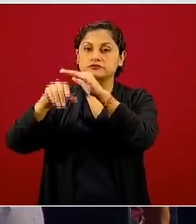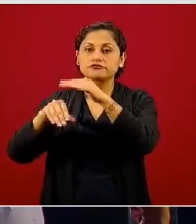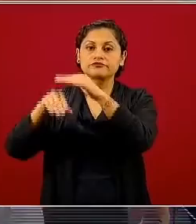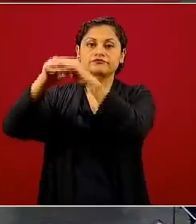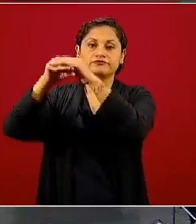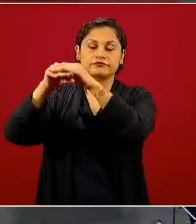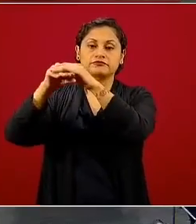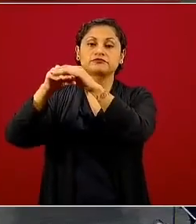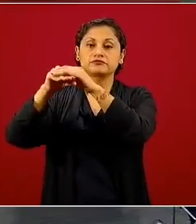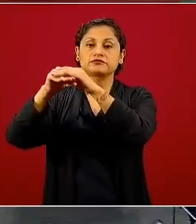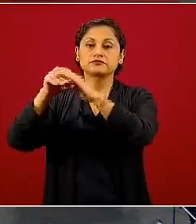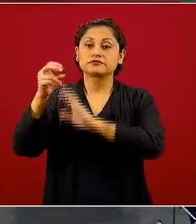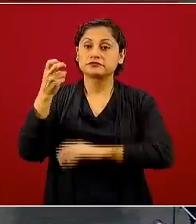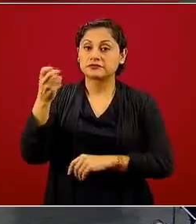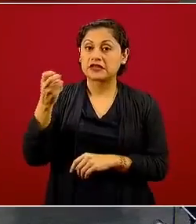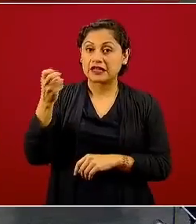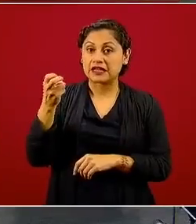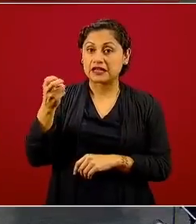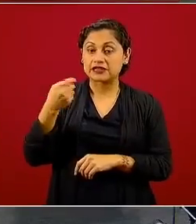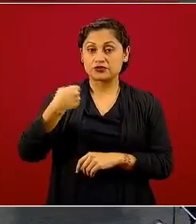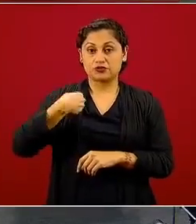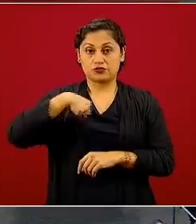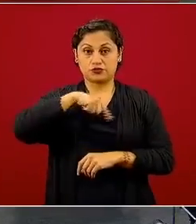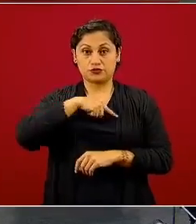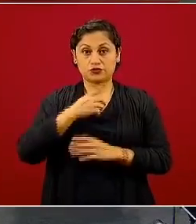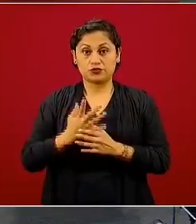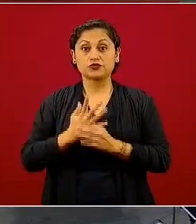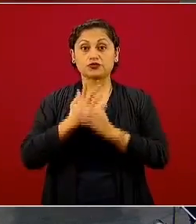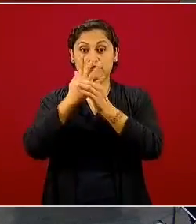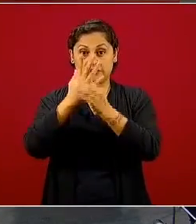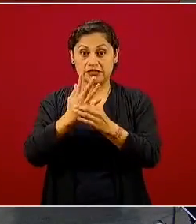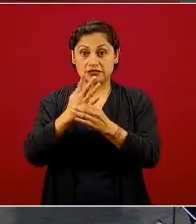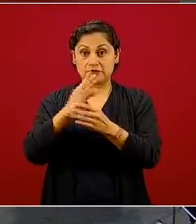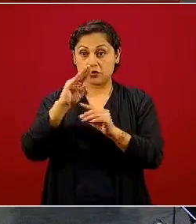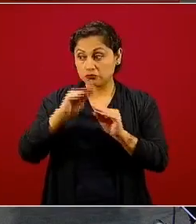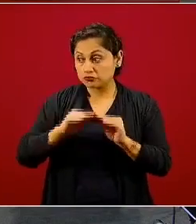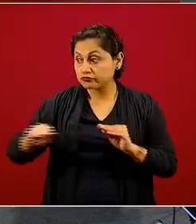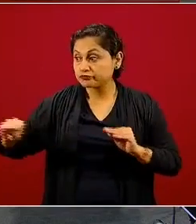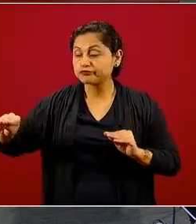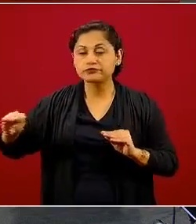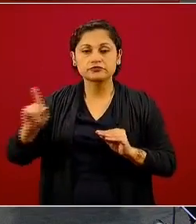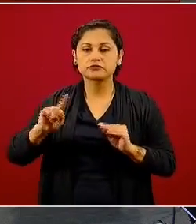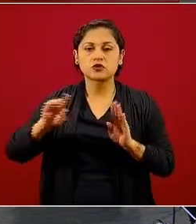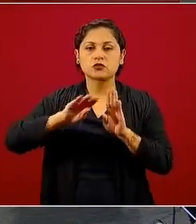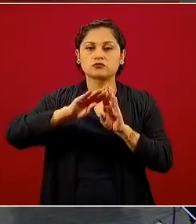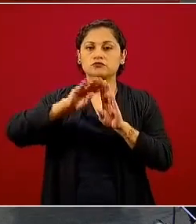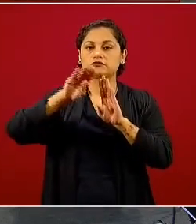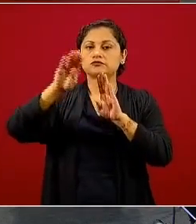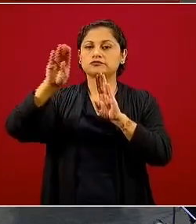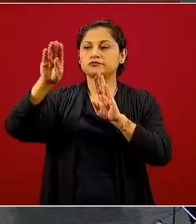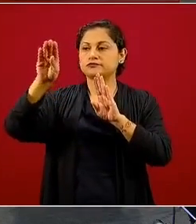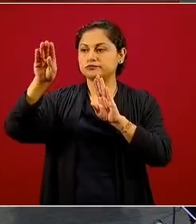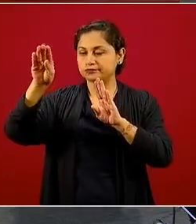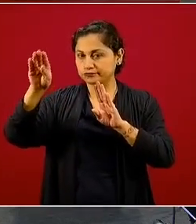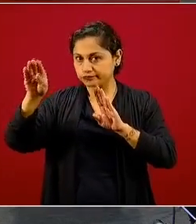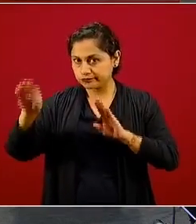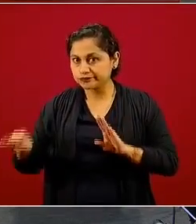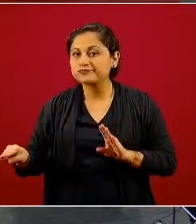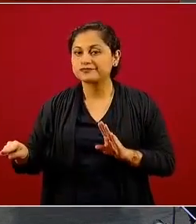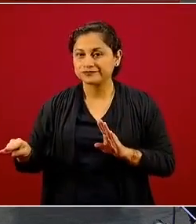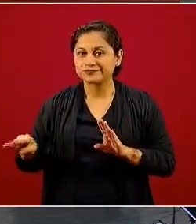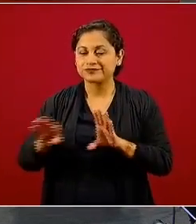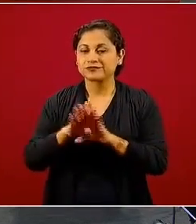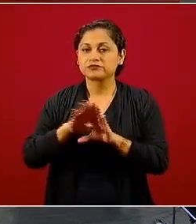eso no se le llama aplanar la curva, se llama doblar la curva, cambiar la dirección, la tendencia